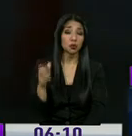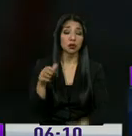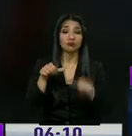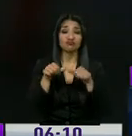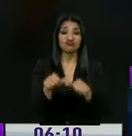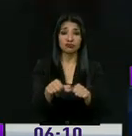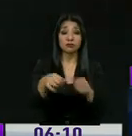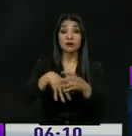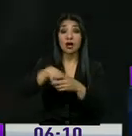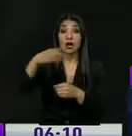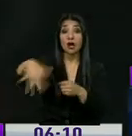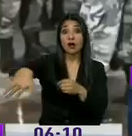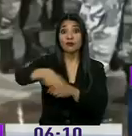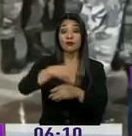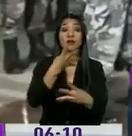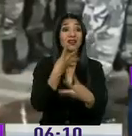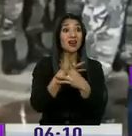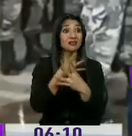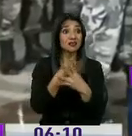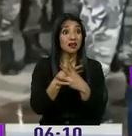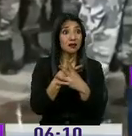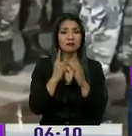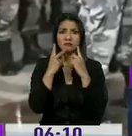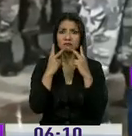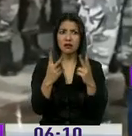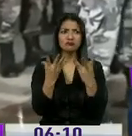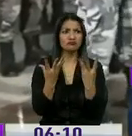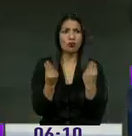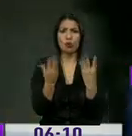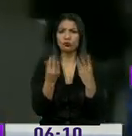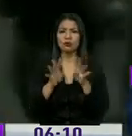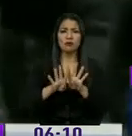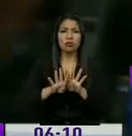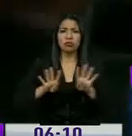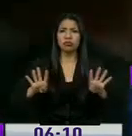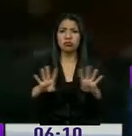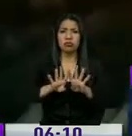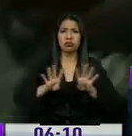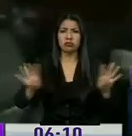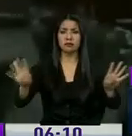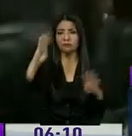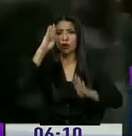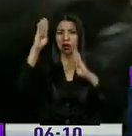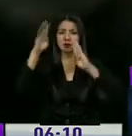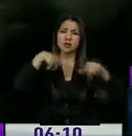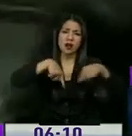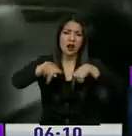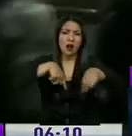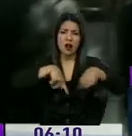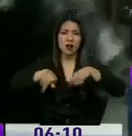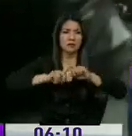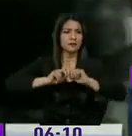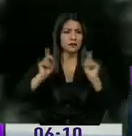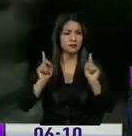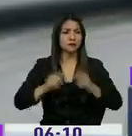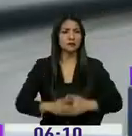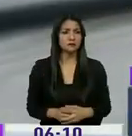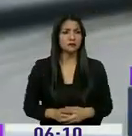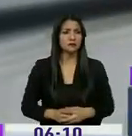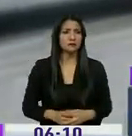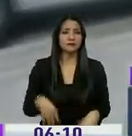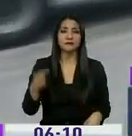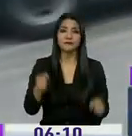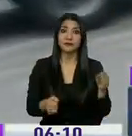los exteriores del centro carcelario se observó una gran cantidad de efectivos policiales que entraban y salían del CRS. Igualmente,